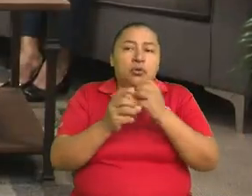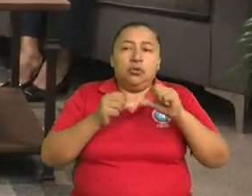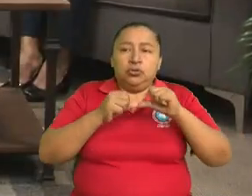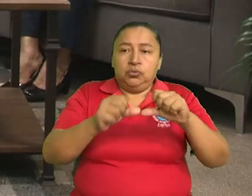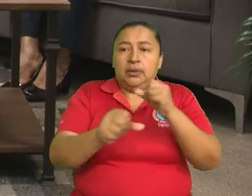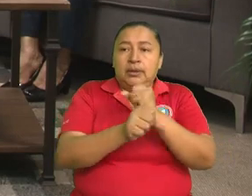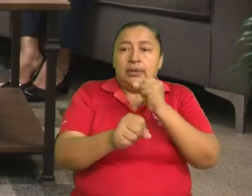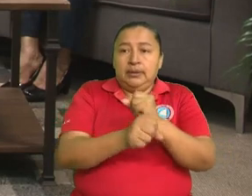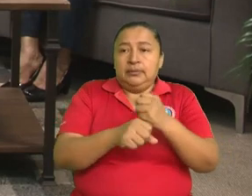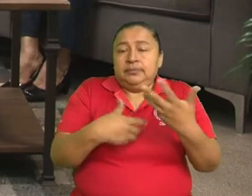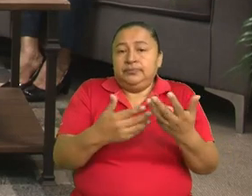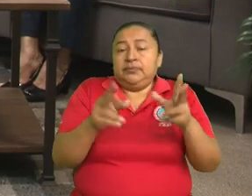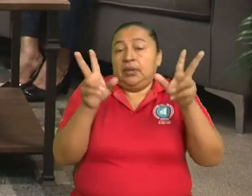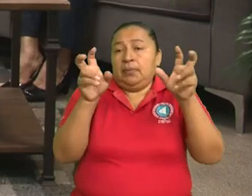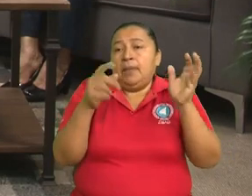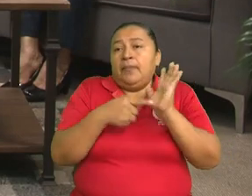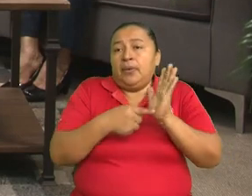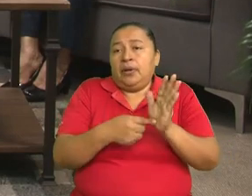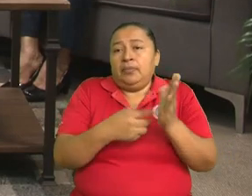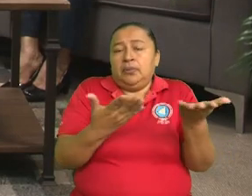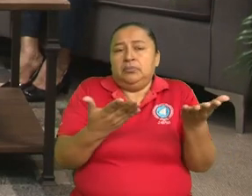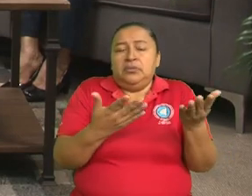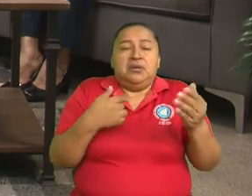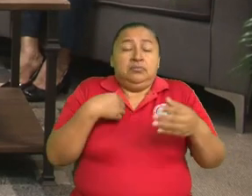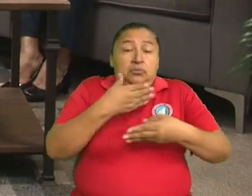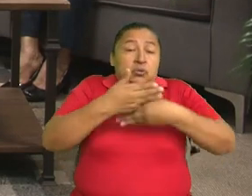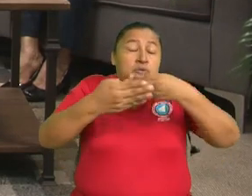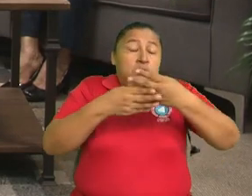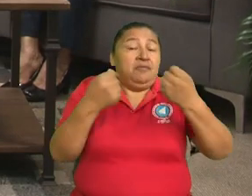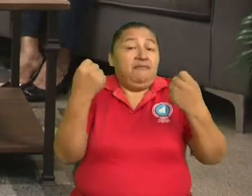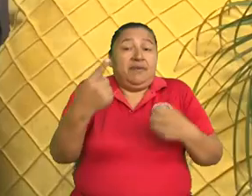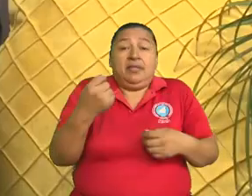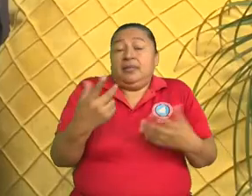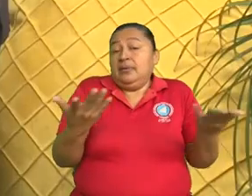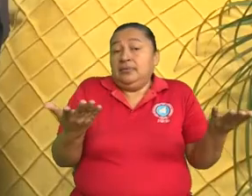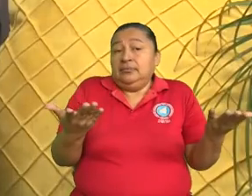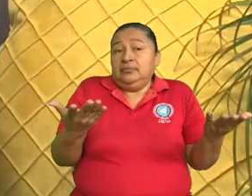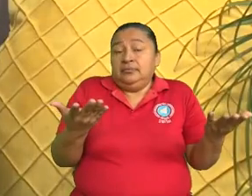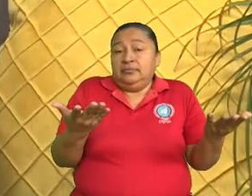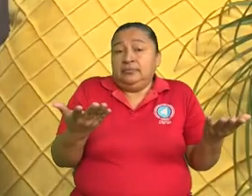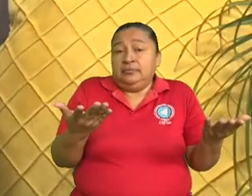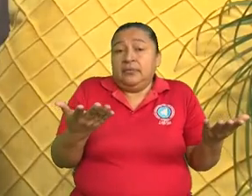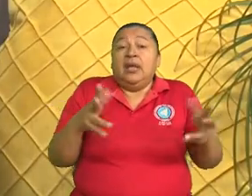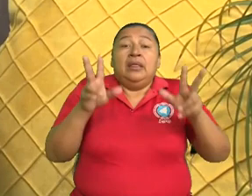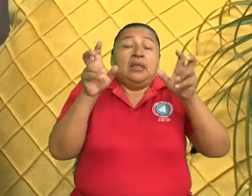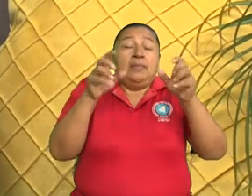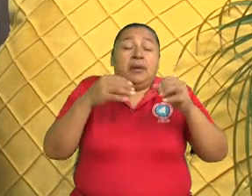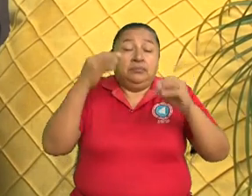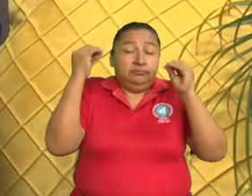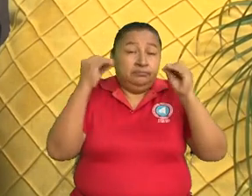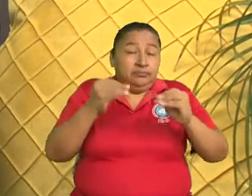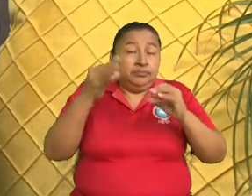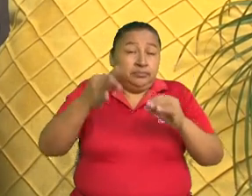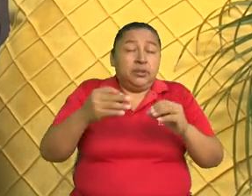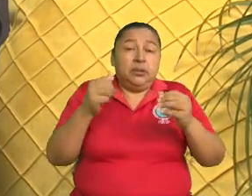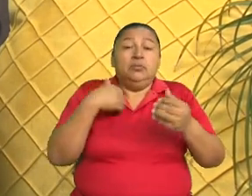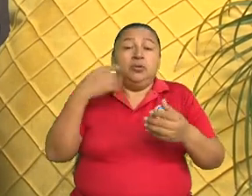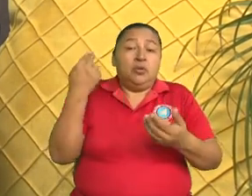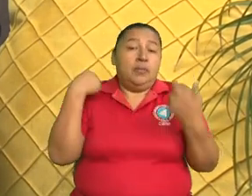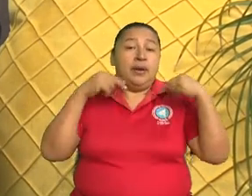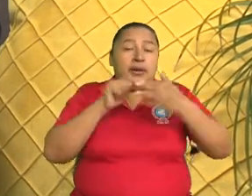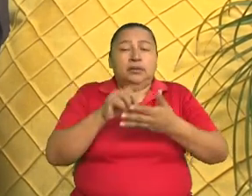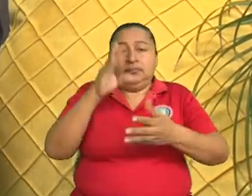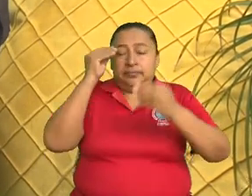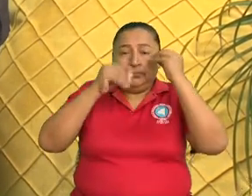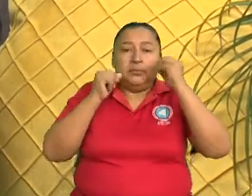trabajando nosotros en el tema, por ejemplo, la infraestructura, eso es un desafío permanente. Claro. Tema además de la calidad y capacitación, actualización docente. Constante, además.